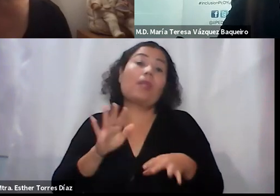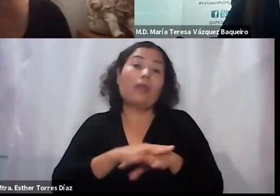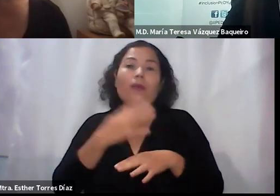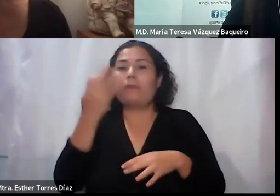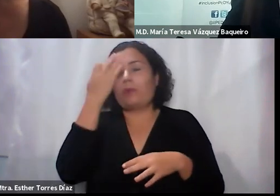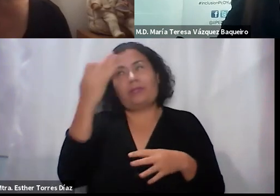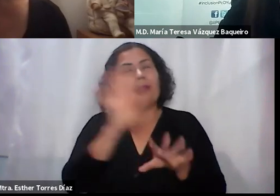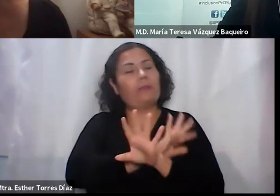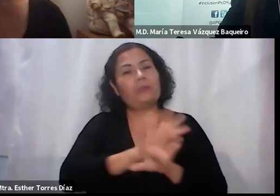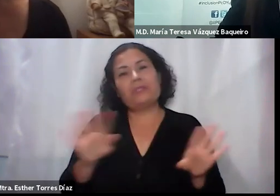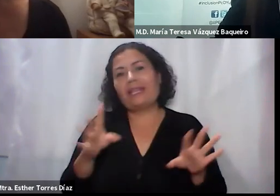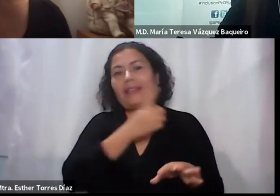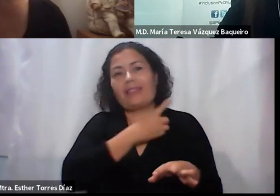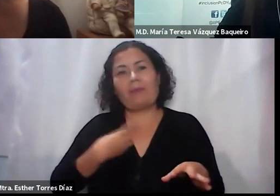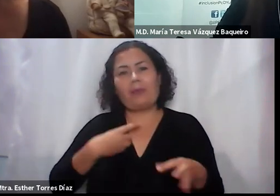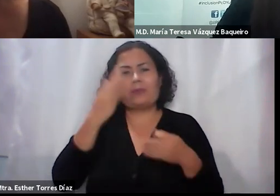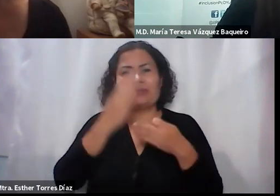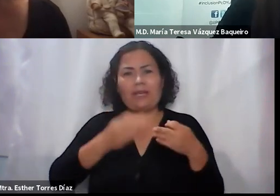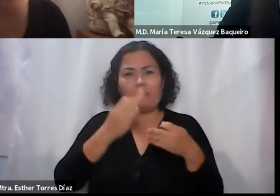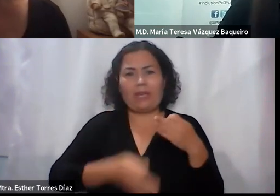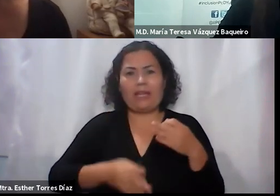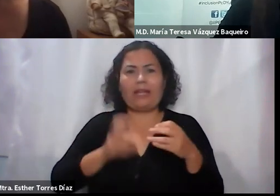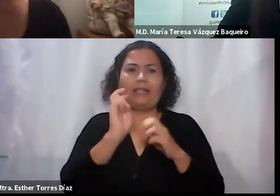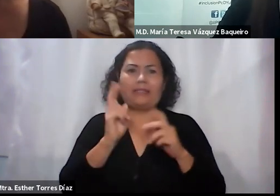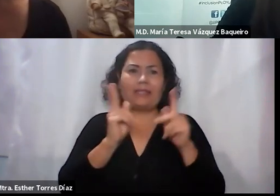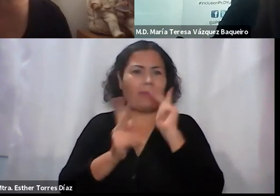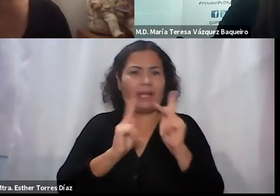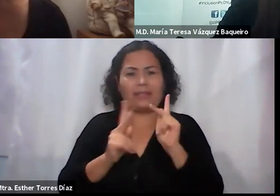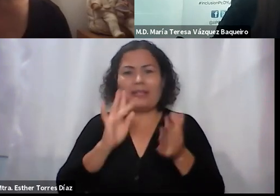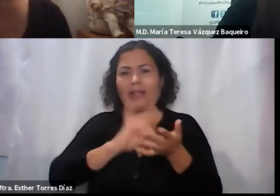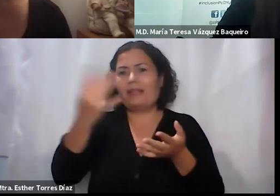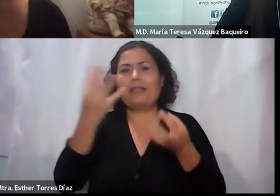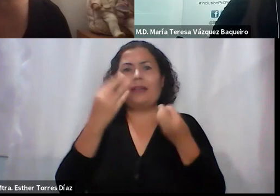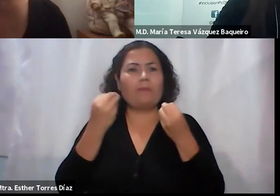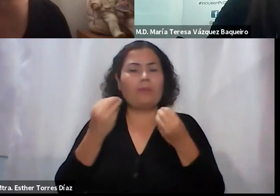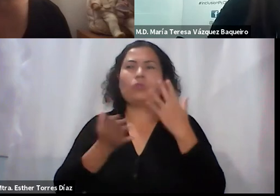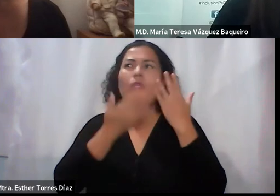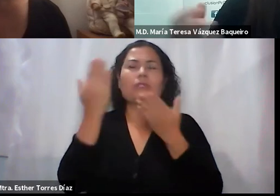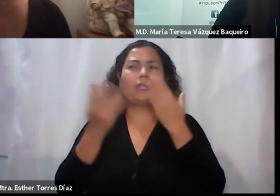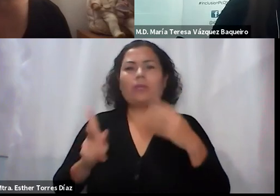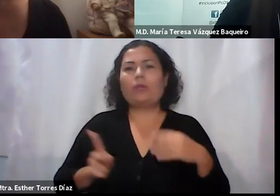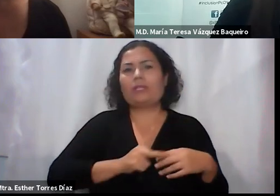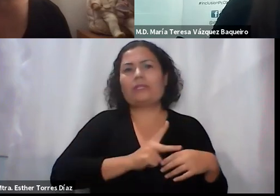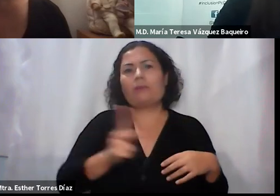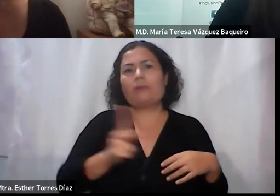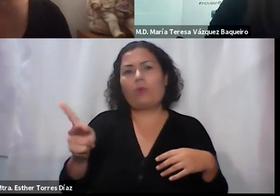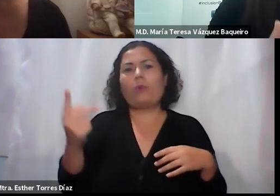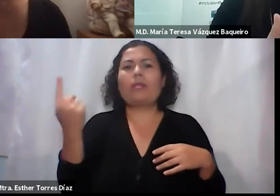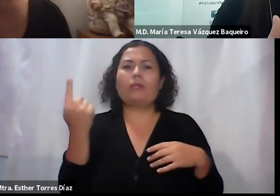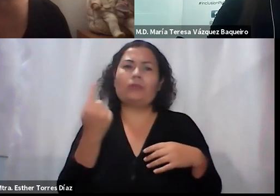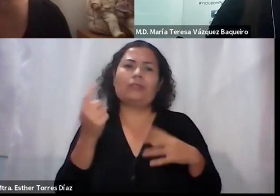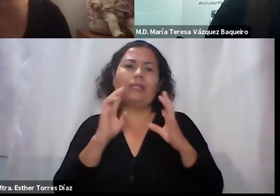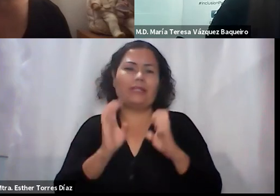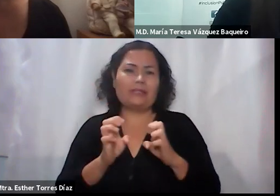ya vamos a concluir con nuestro conversatorio. Agradecer muchísimo también a los servidores públicos involucrados en este